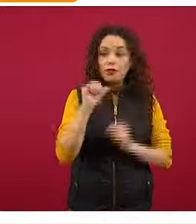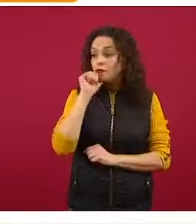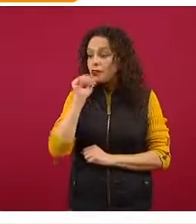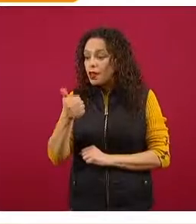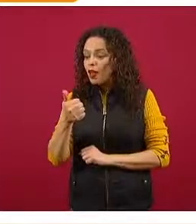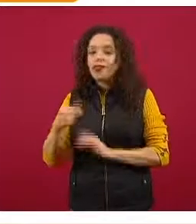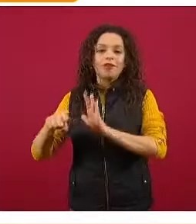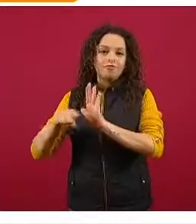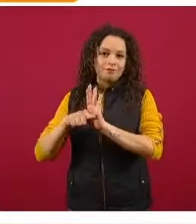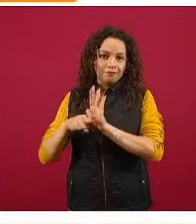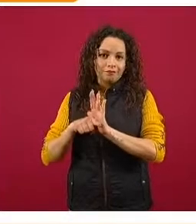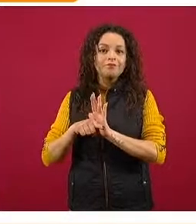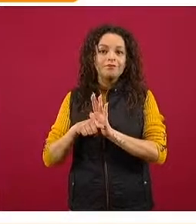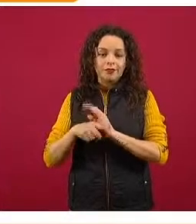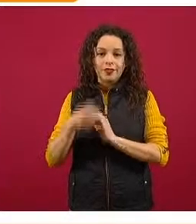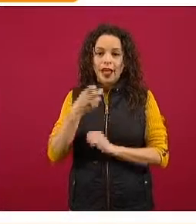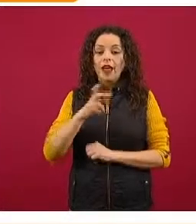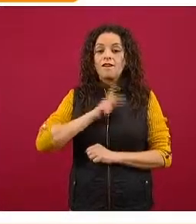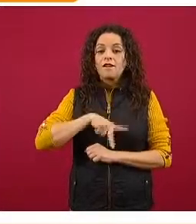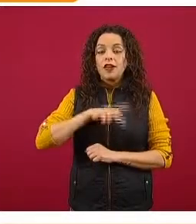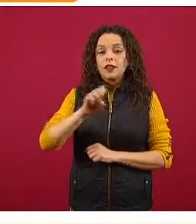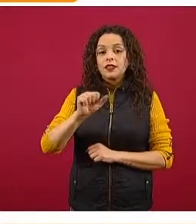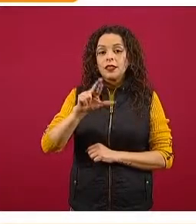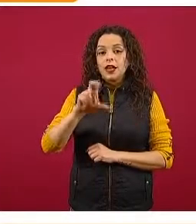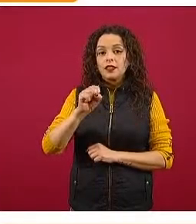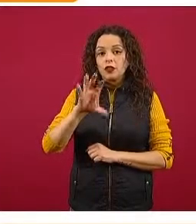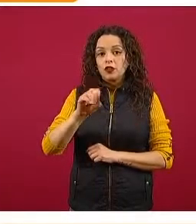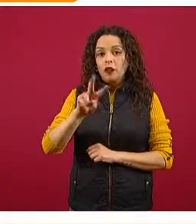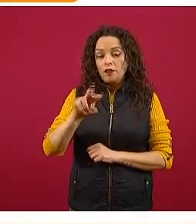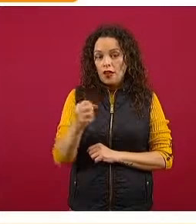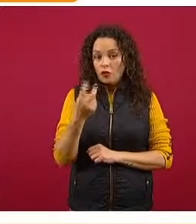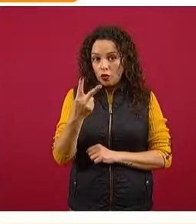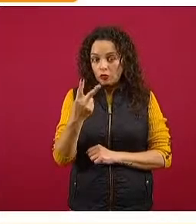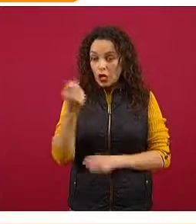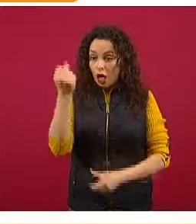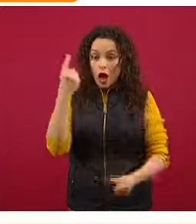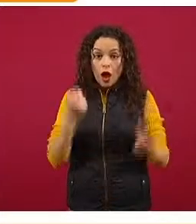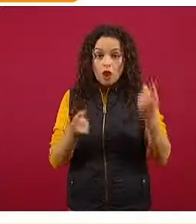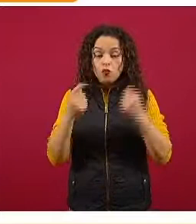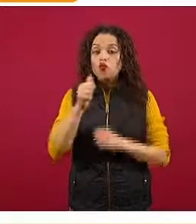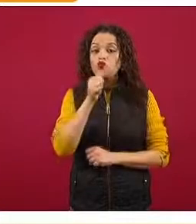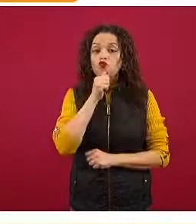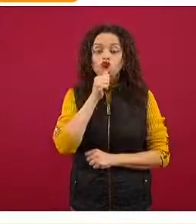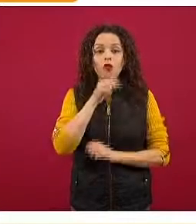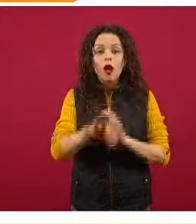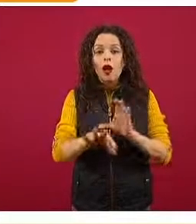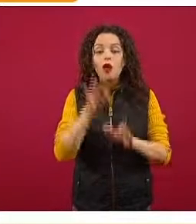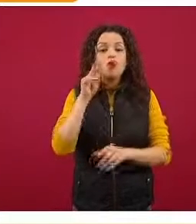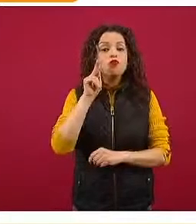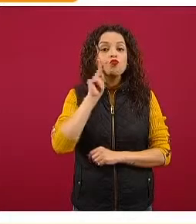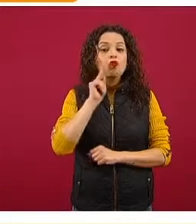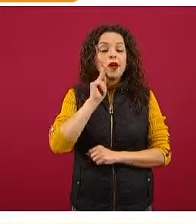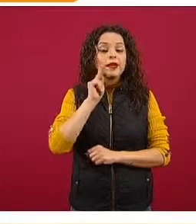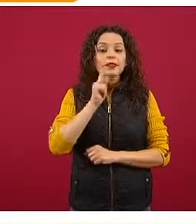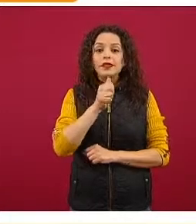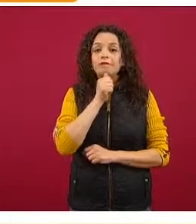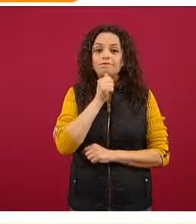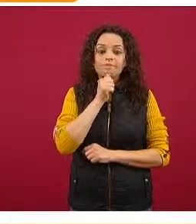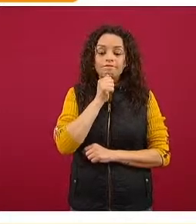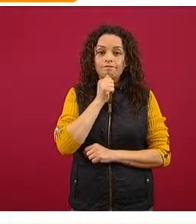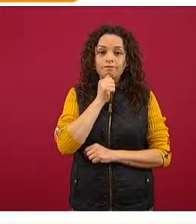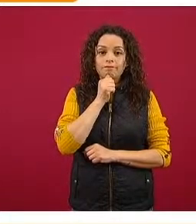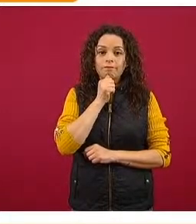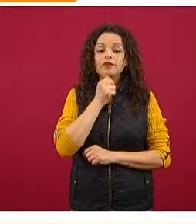y algún segmento de esta población no se le ha tomado una muestra y entran a la